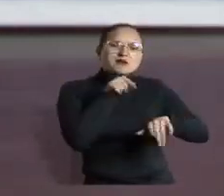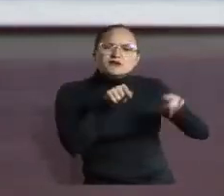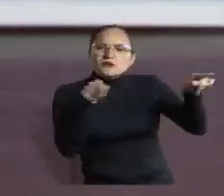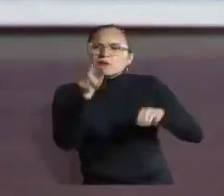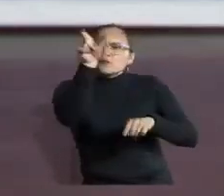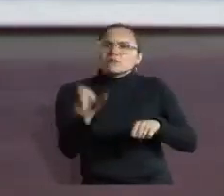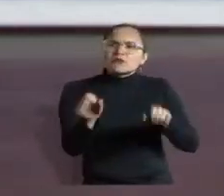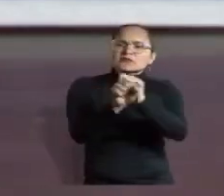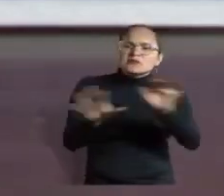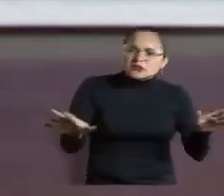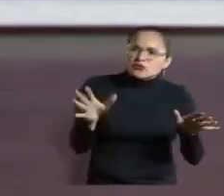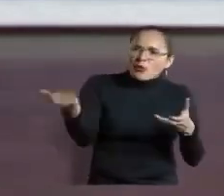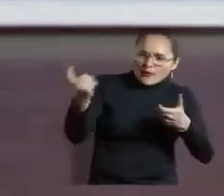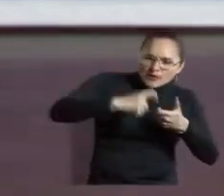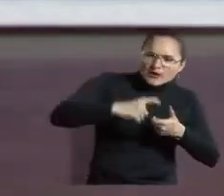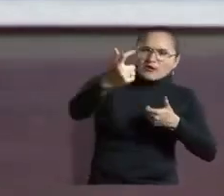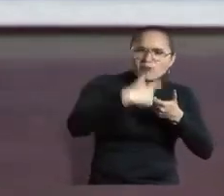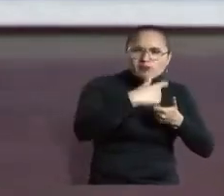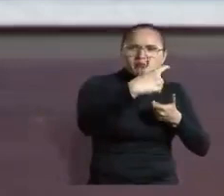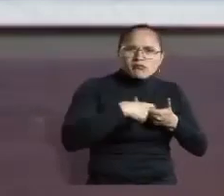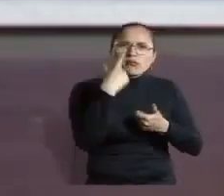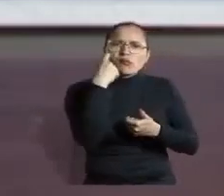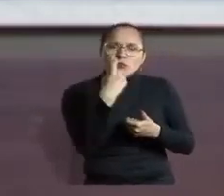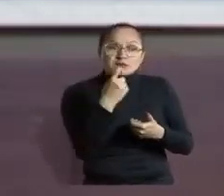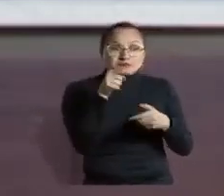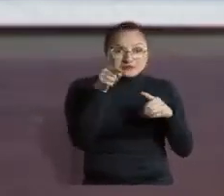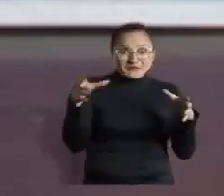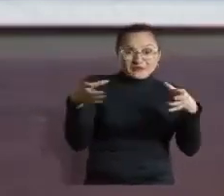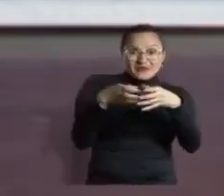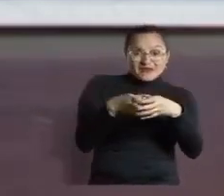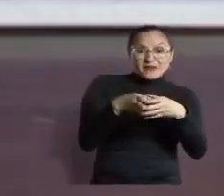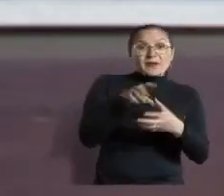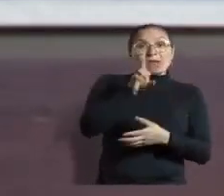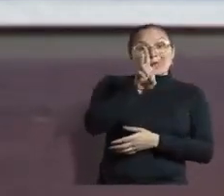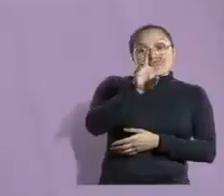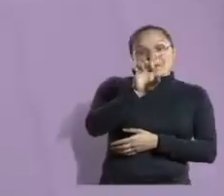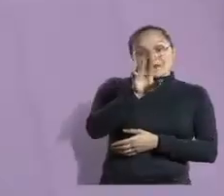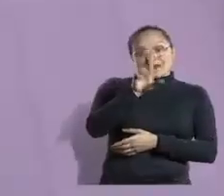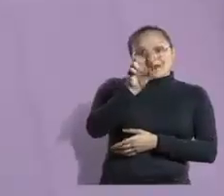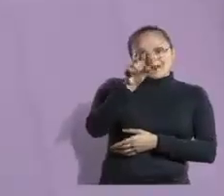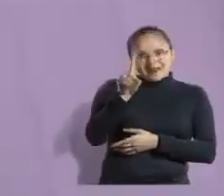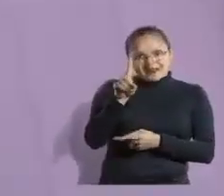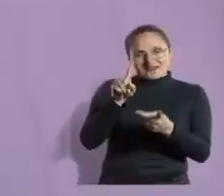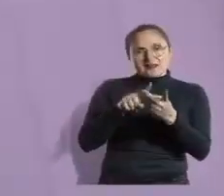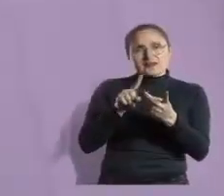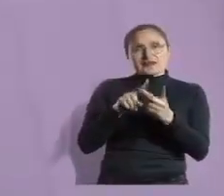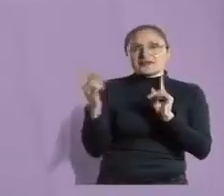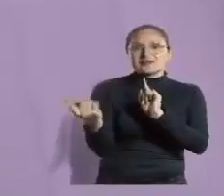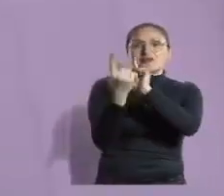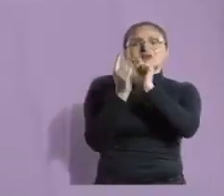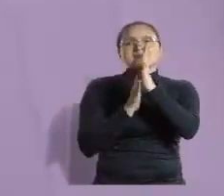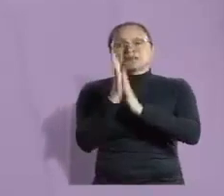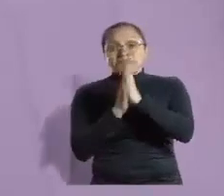desaparecidas la red ver verdad esperanza el reencuentro es un esfuerzo de más de 30 organizaciones